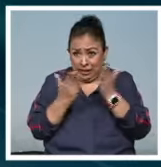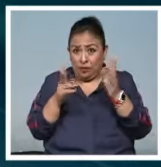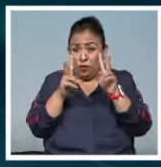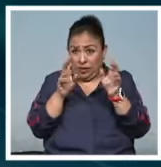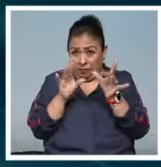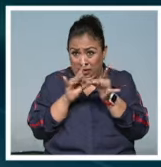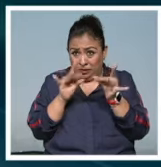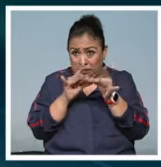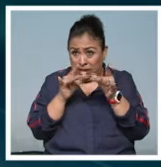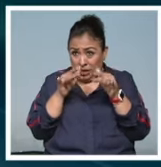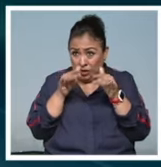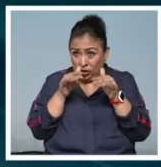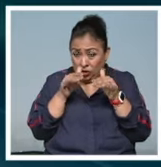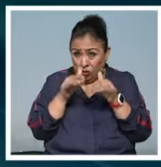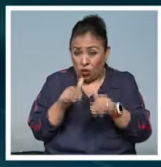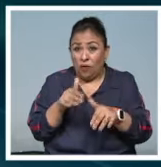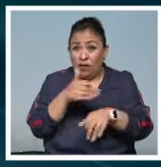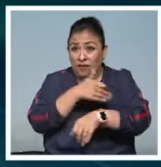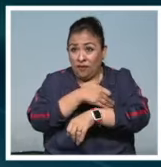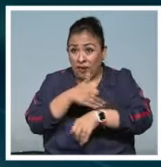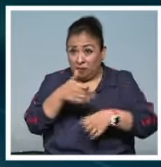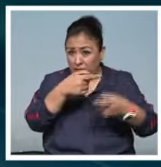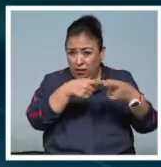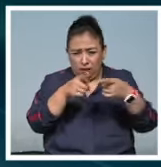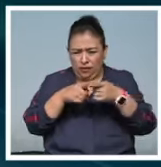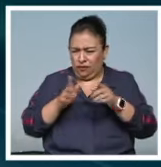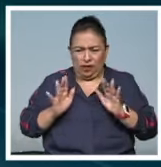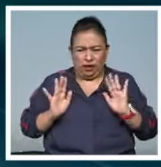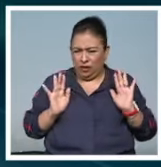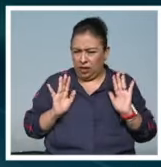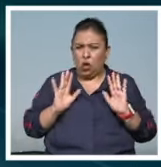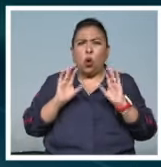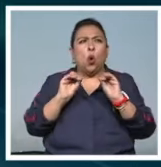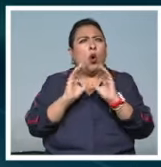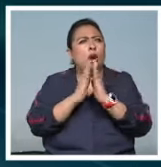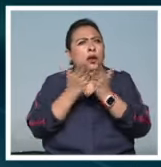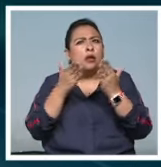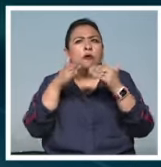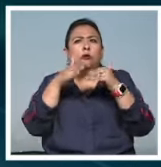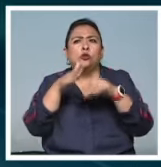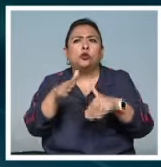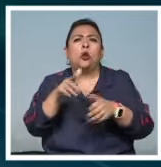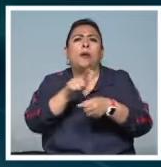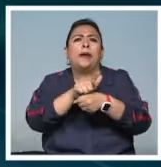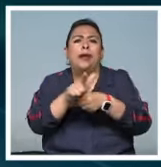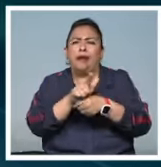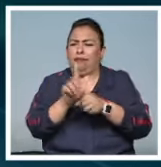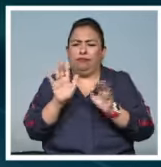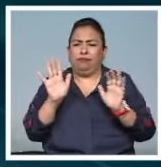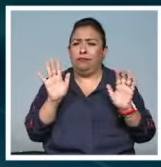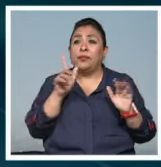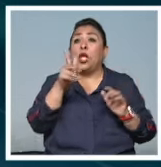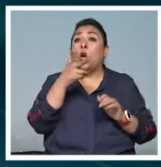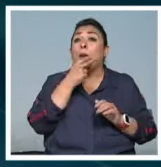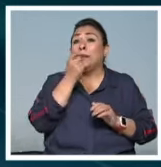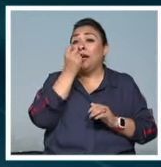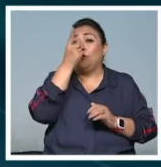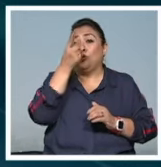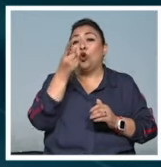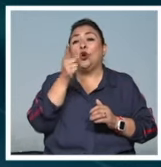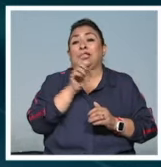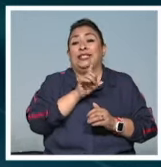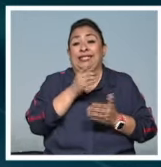hable sobre las familias diversas, no es un libro que hable sobre la homosexualidad. El autor chileno afincado en